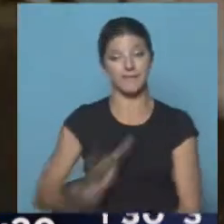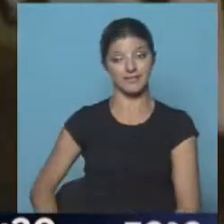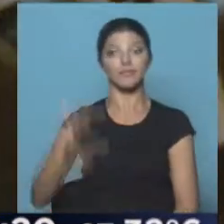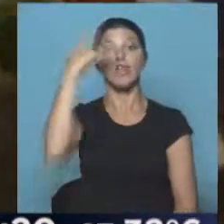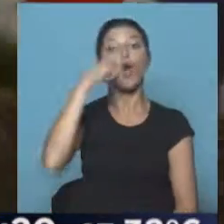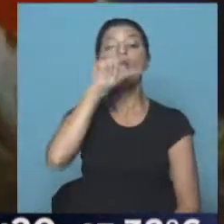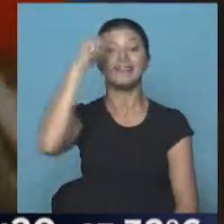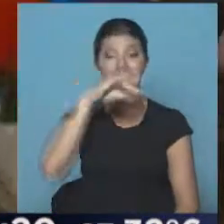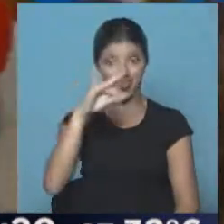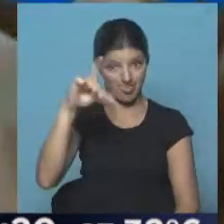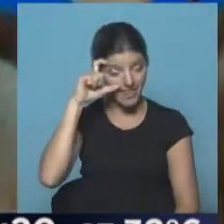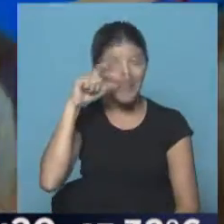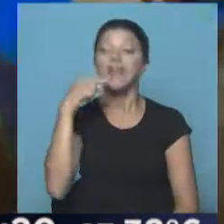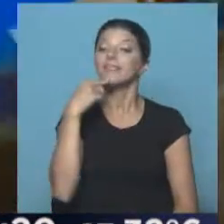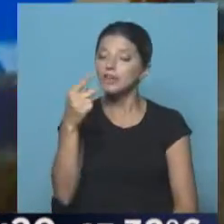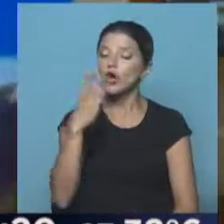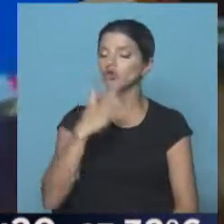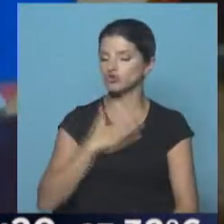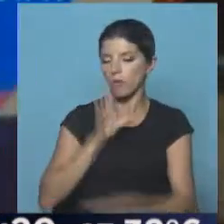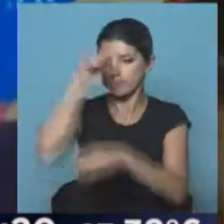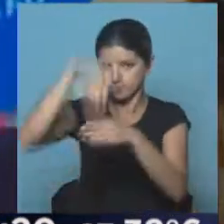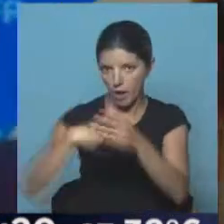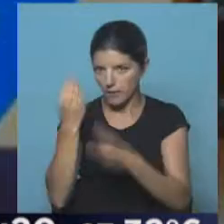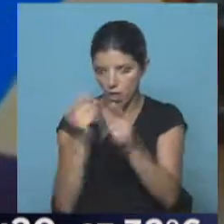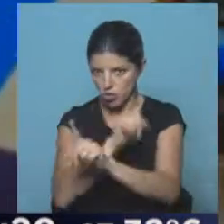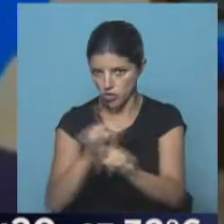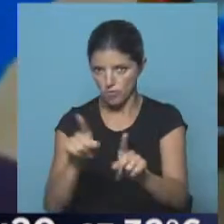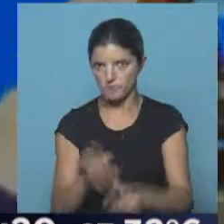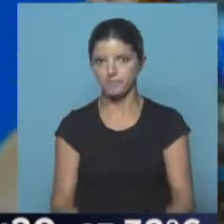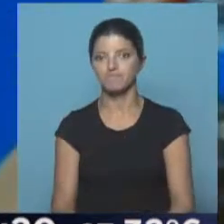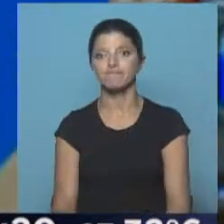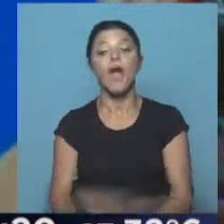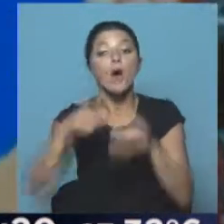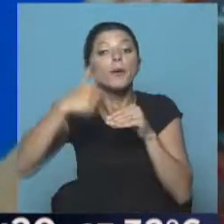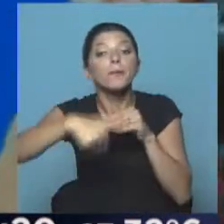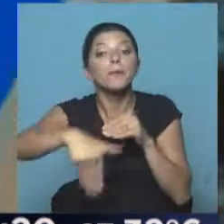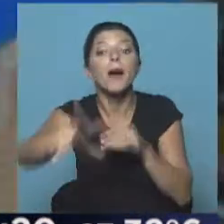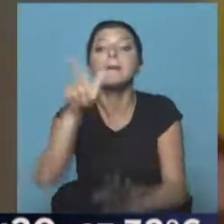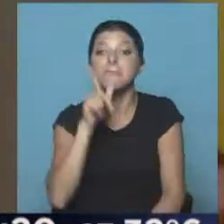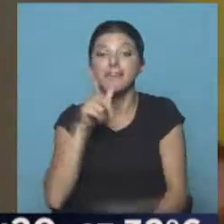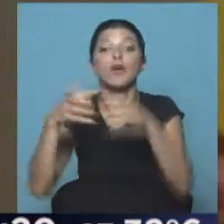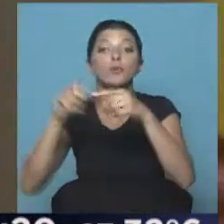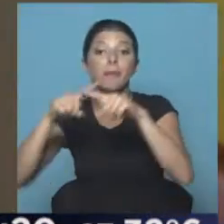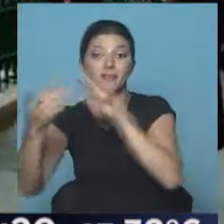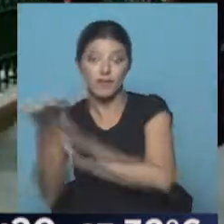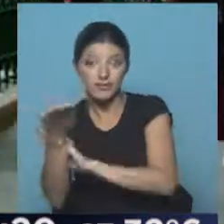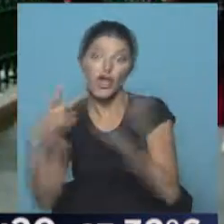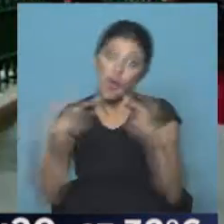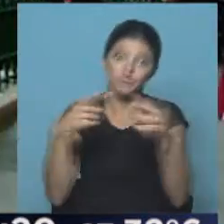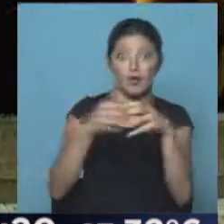el presidente socialista francés, dijo que no va a participar en las elecciones. Lo que se viene, parece, es derecha contra derecha.